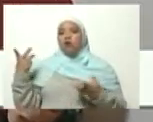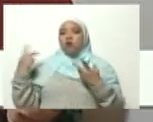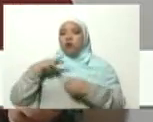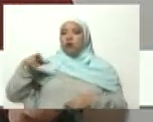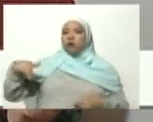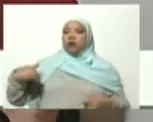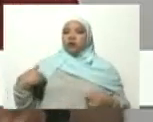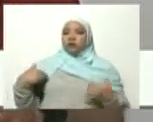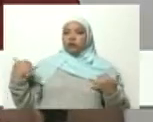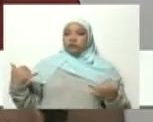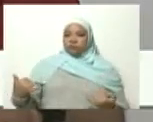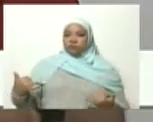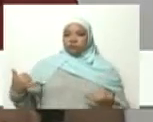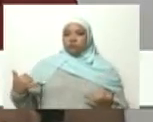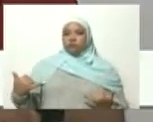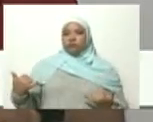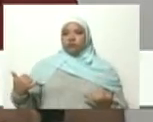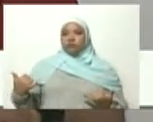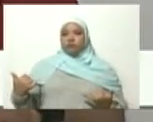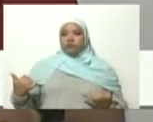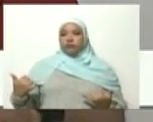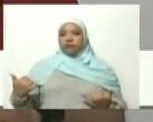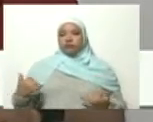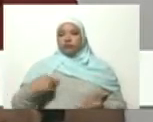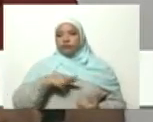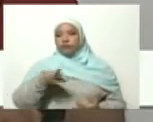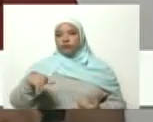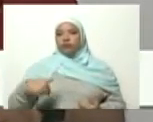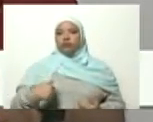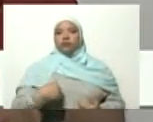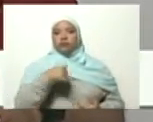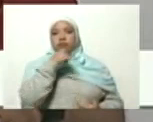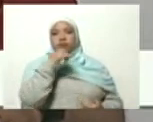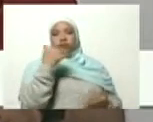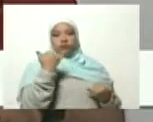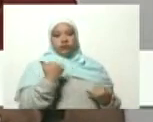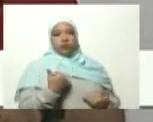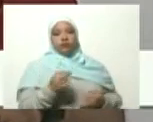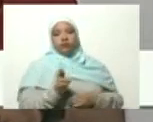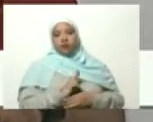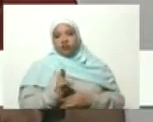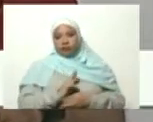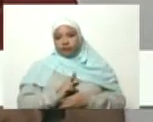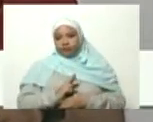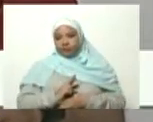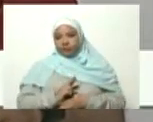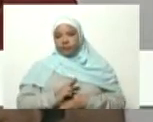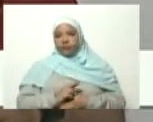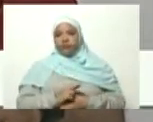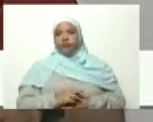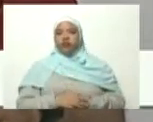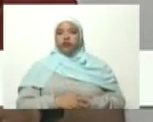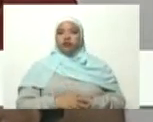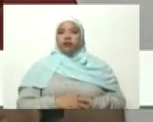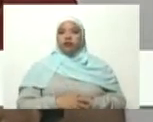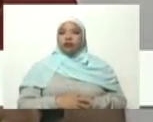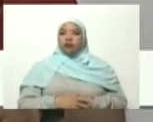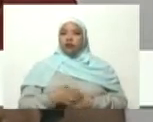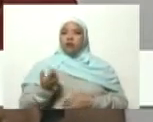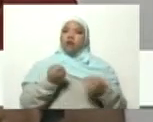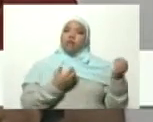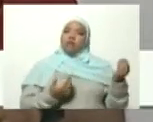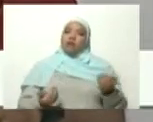bueno, está viendo una película que no es. Está viendo una película que no es. Entonces, bienvenido al